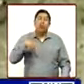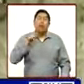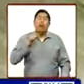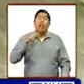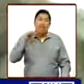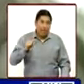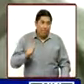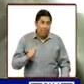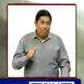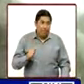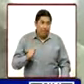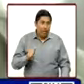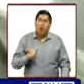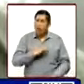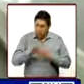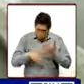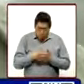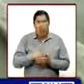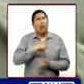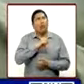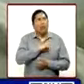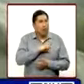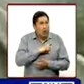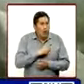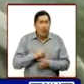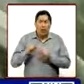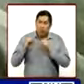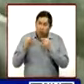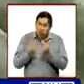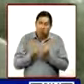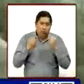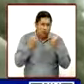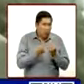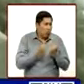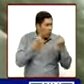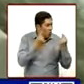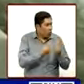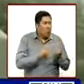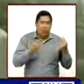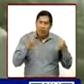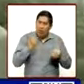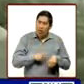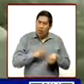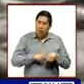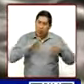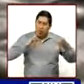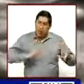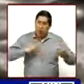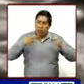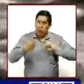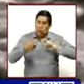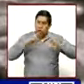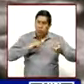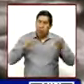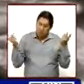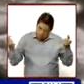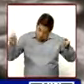En realidad está toda la policía, ¿no? Están en diferentes unidades, están trabajando por diferentes tiempos y en diferentes áreas.